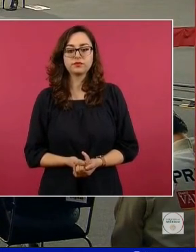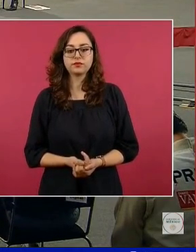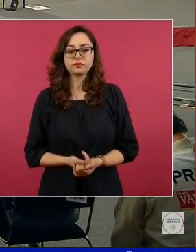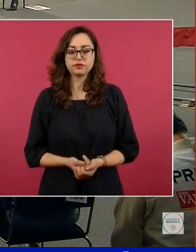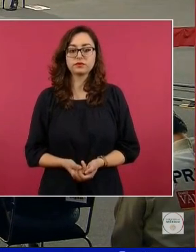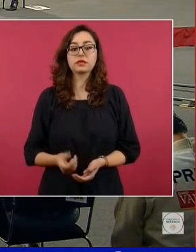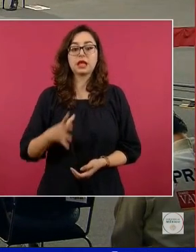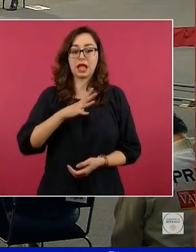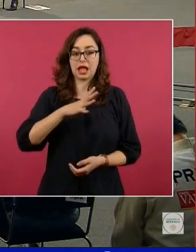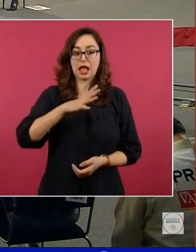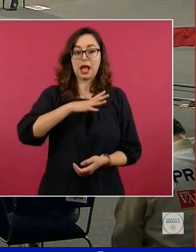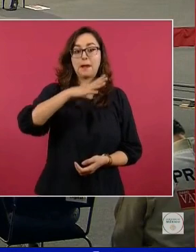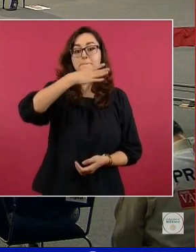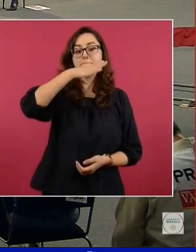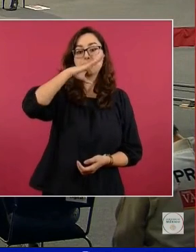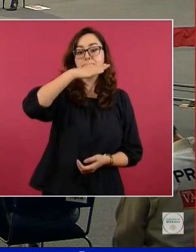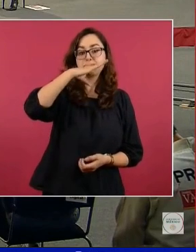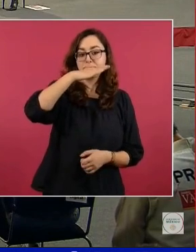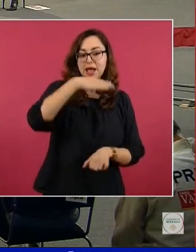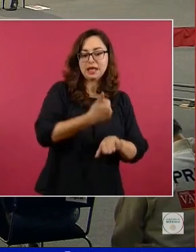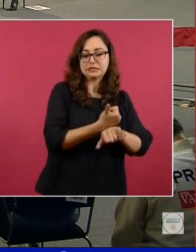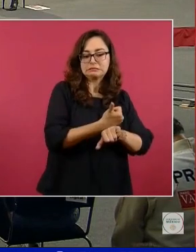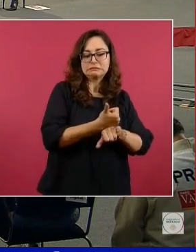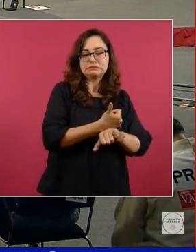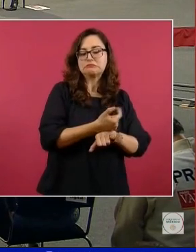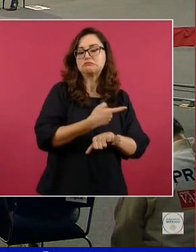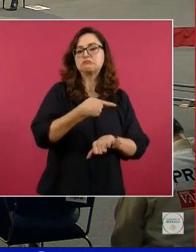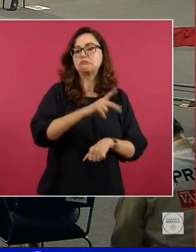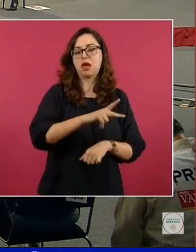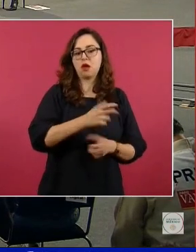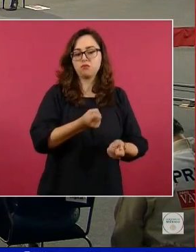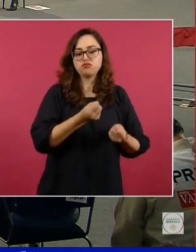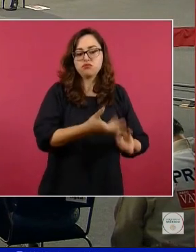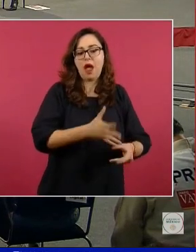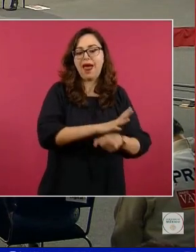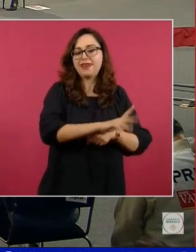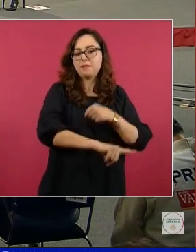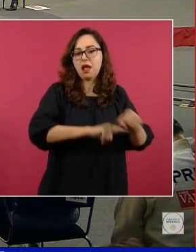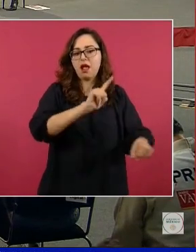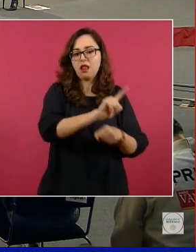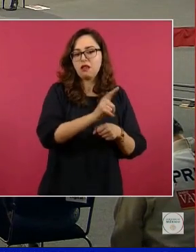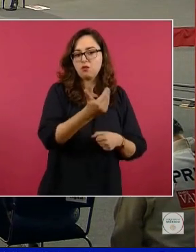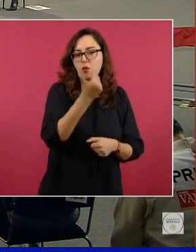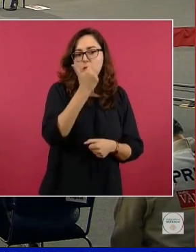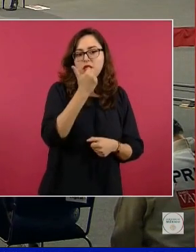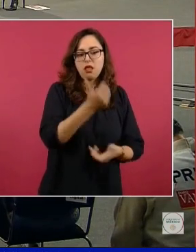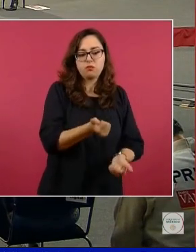porque el consumo de maíz en México